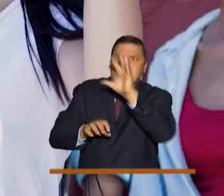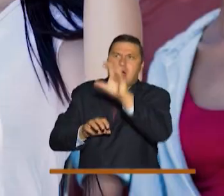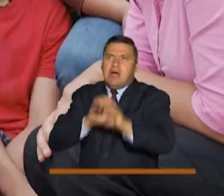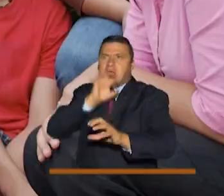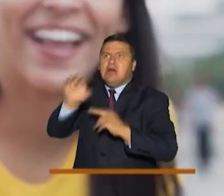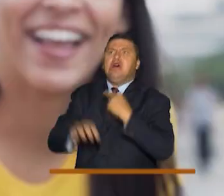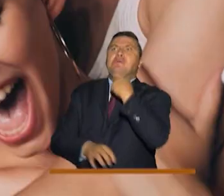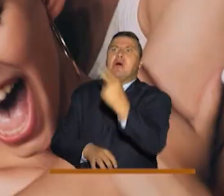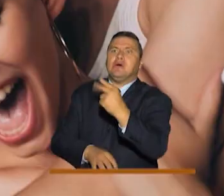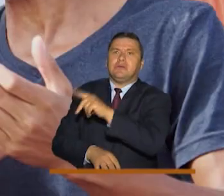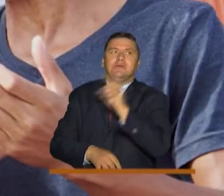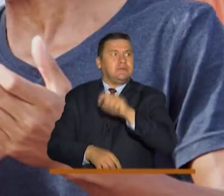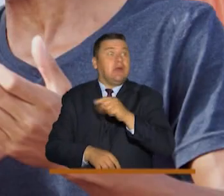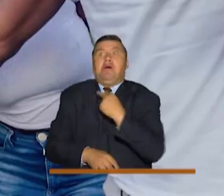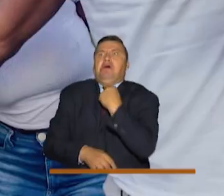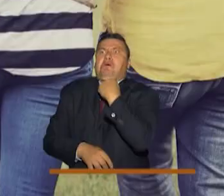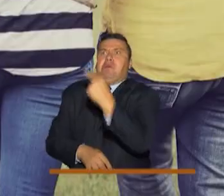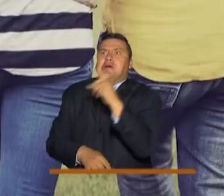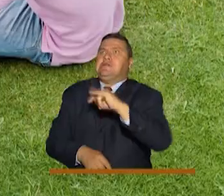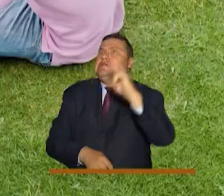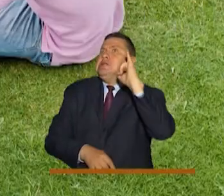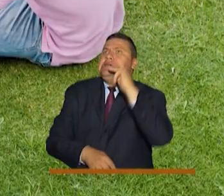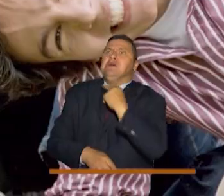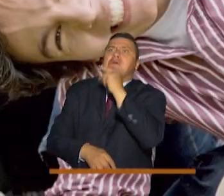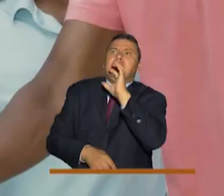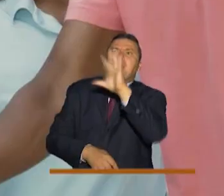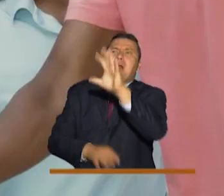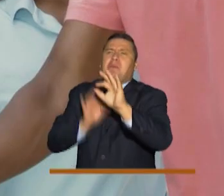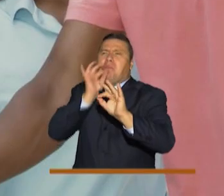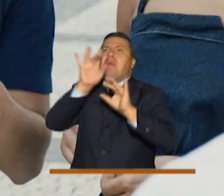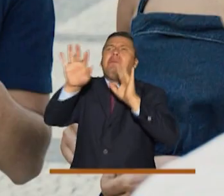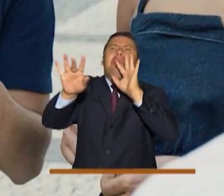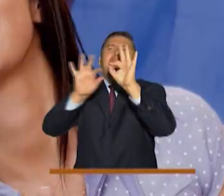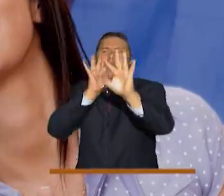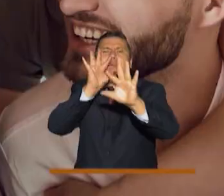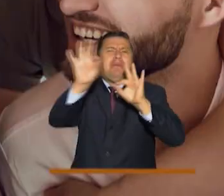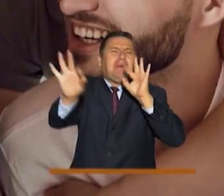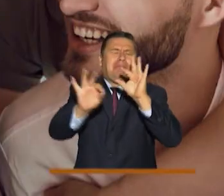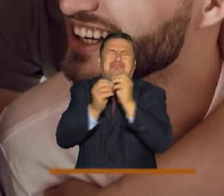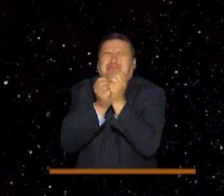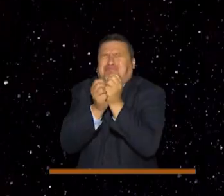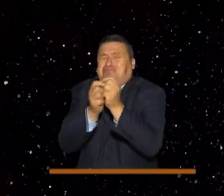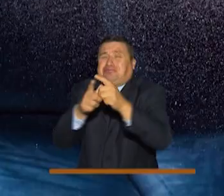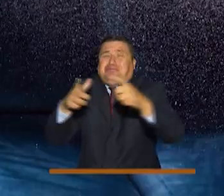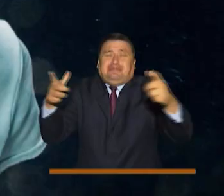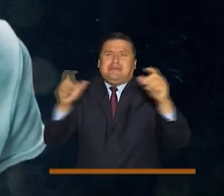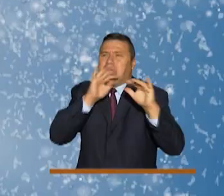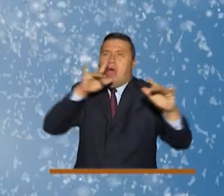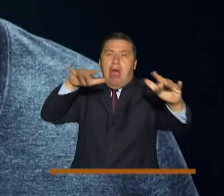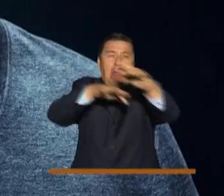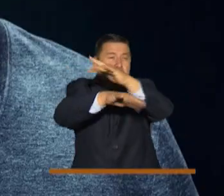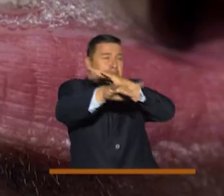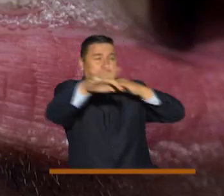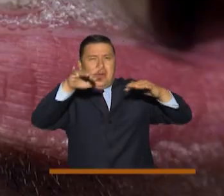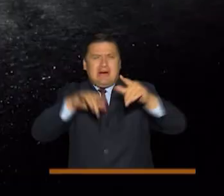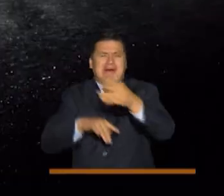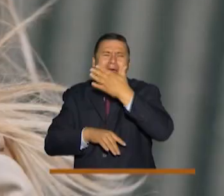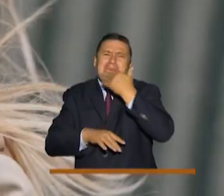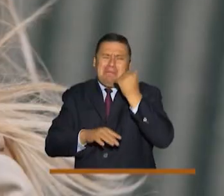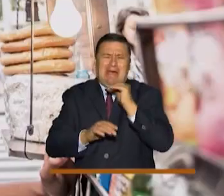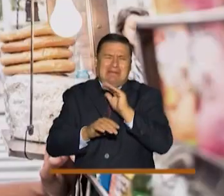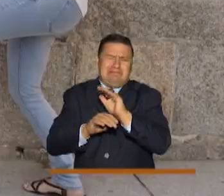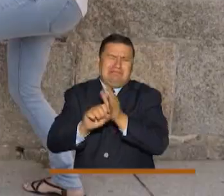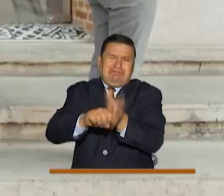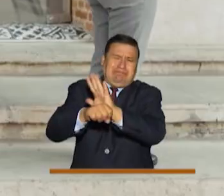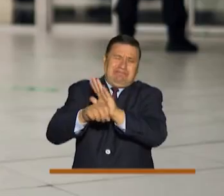por hora. Cuando estás en medio de grandes grupos de gente, subes la voz para ser escuchado y todos a tu alrededor hacen lo mismo expulsando